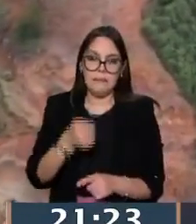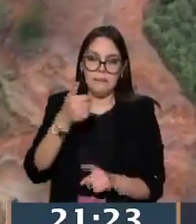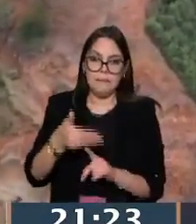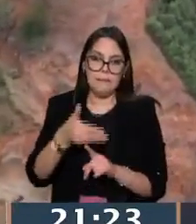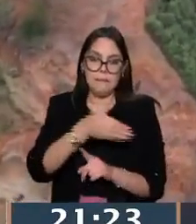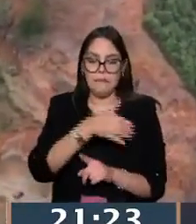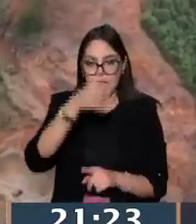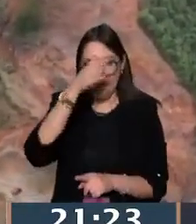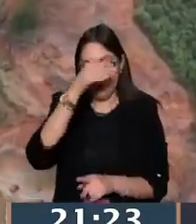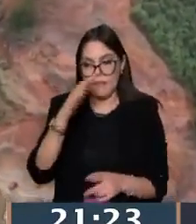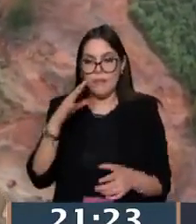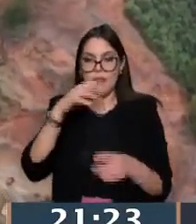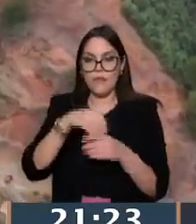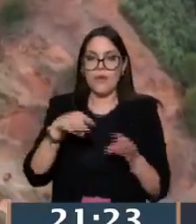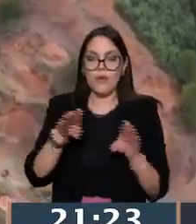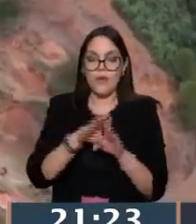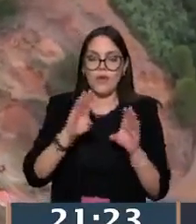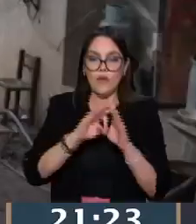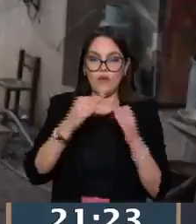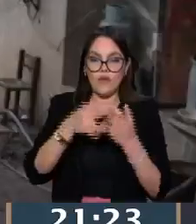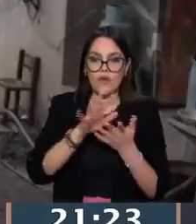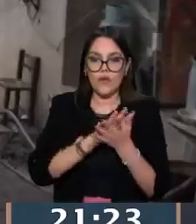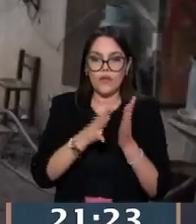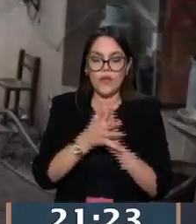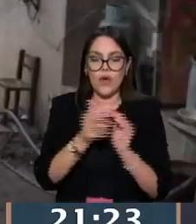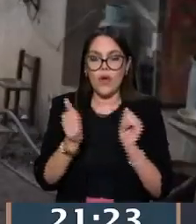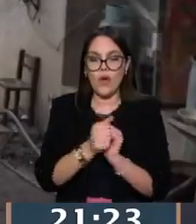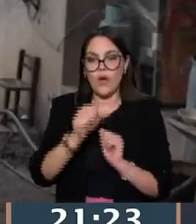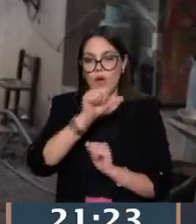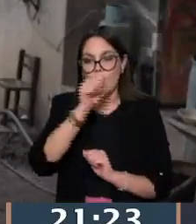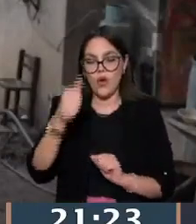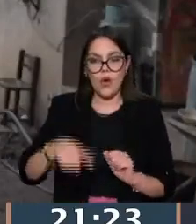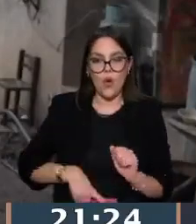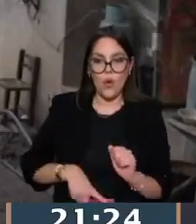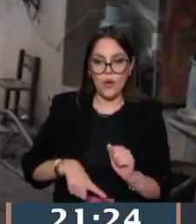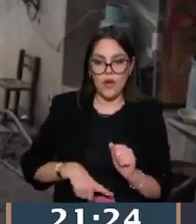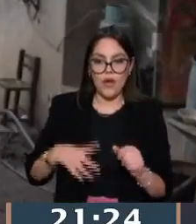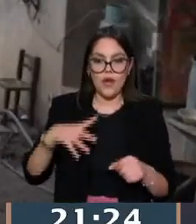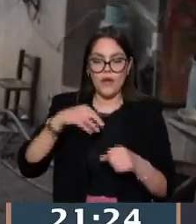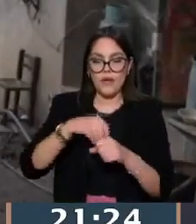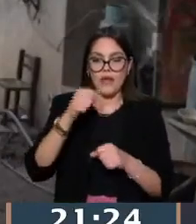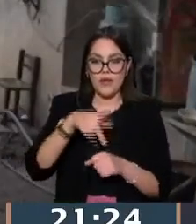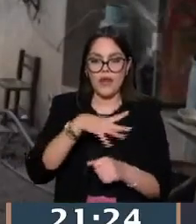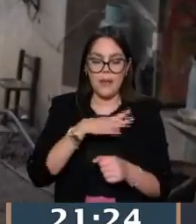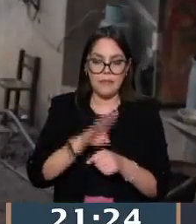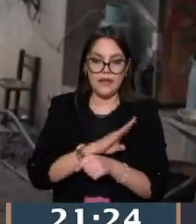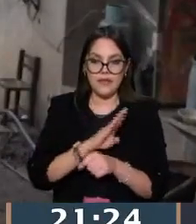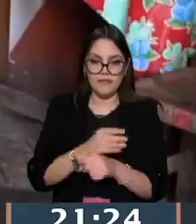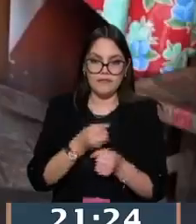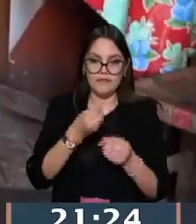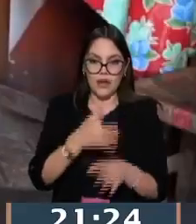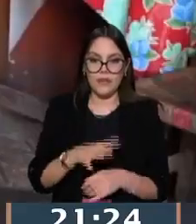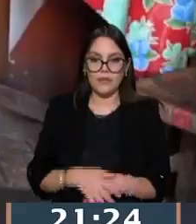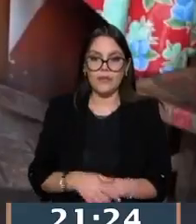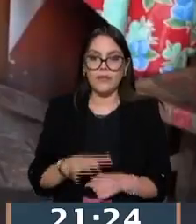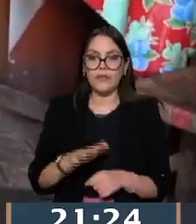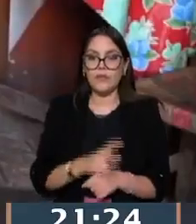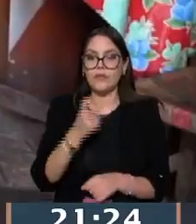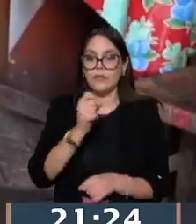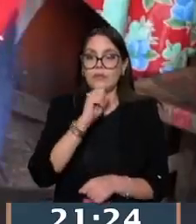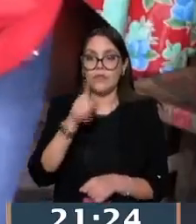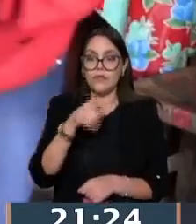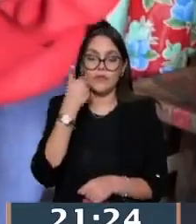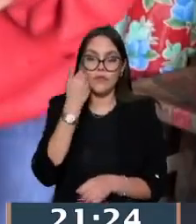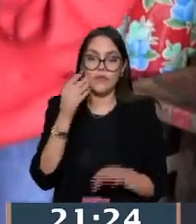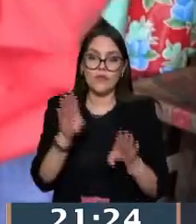o tener relaciones de complicidad con algún órgano gubernamental del que se benefician. Entonces, se cae por donde lo veas y